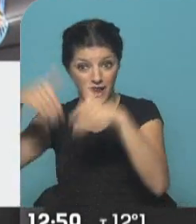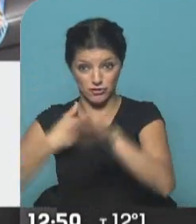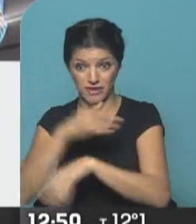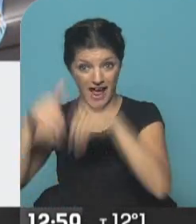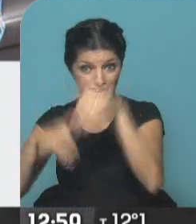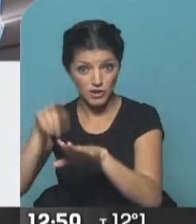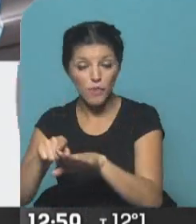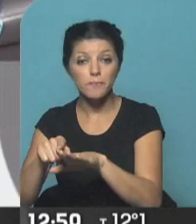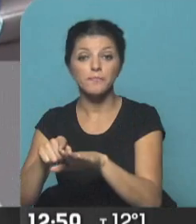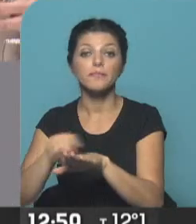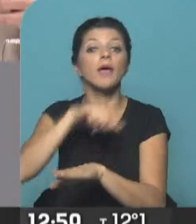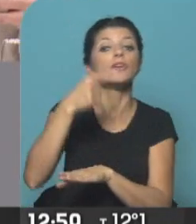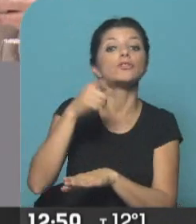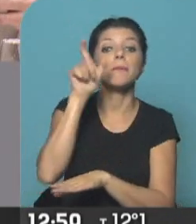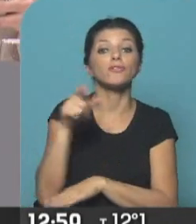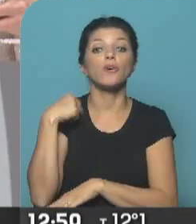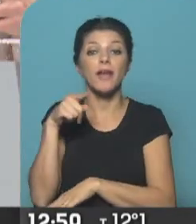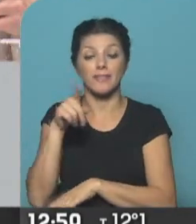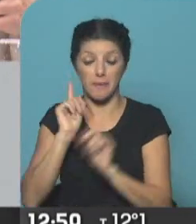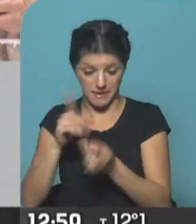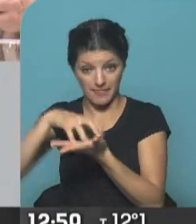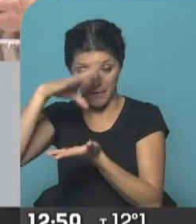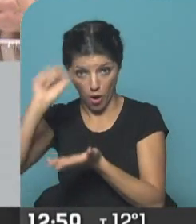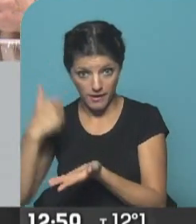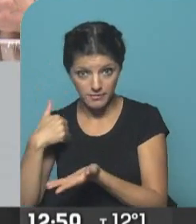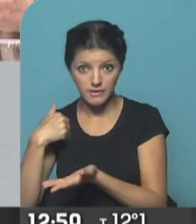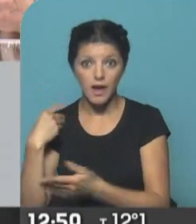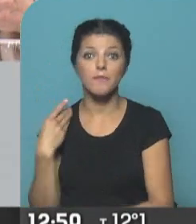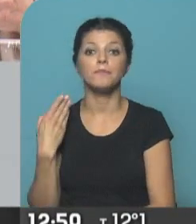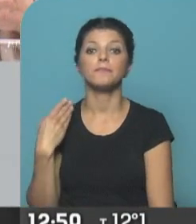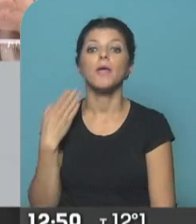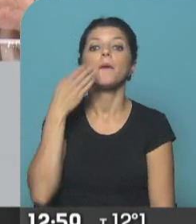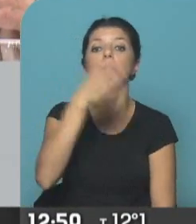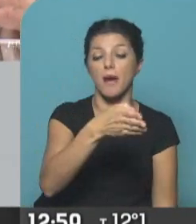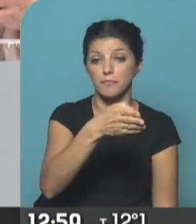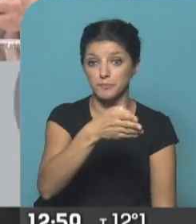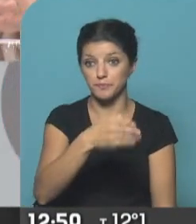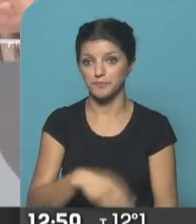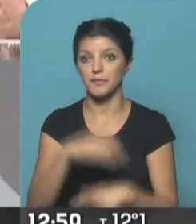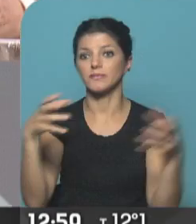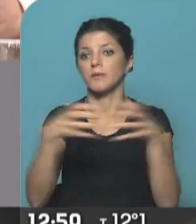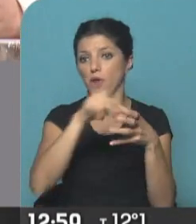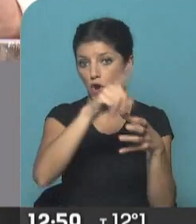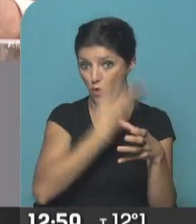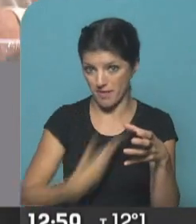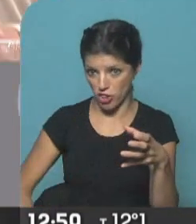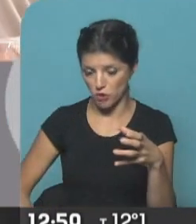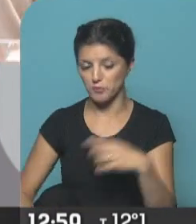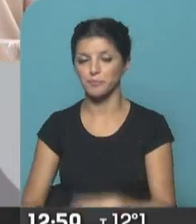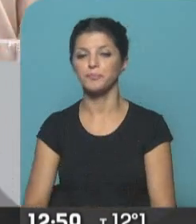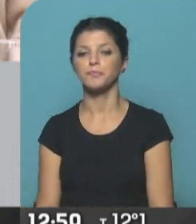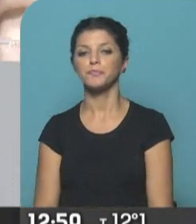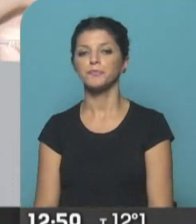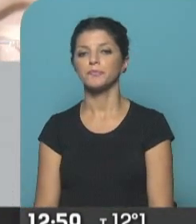agregado comercial u otro personal de la embajada va al que convoca Maduro. La situación es muy compleja porque pasan